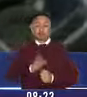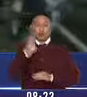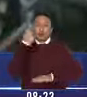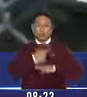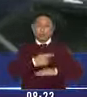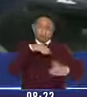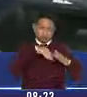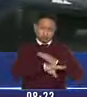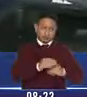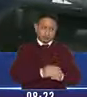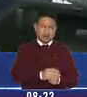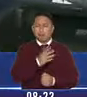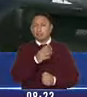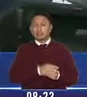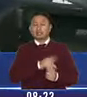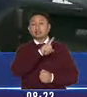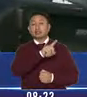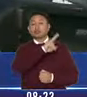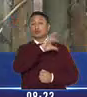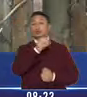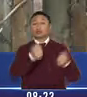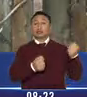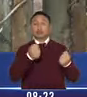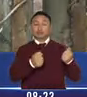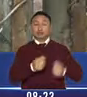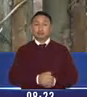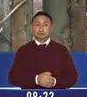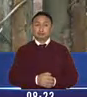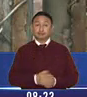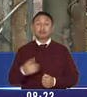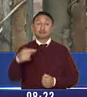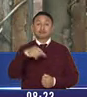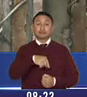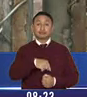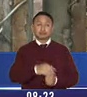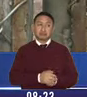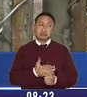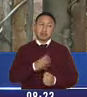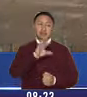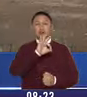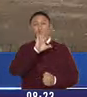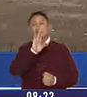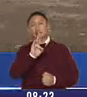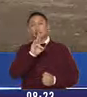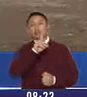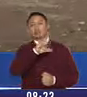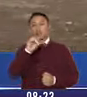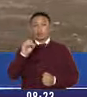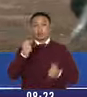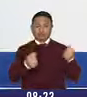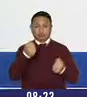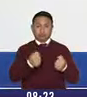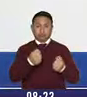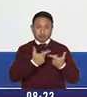a los 9 centros de retención 120 vehículos, de los cuales se liberan entre 97 a 100